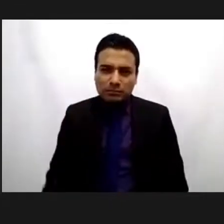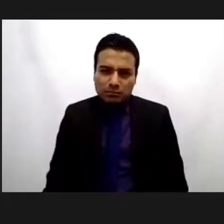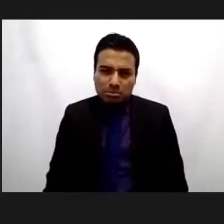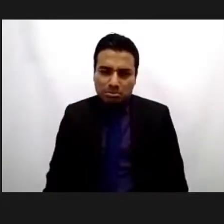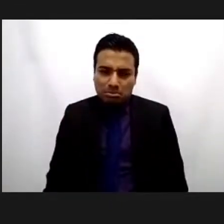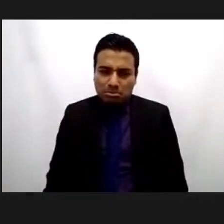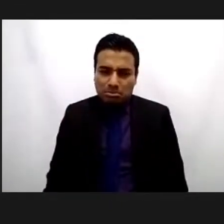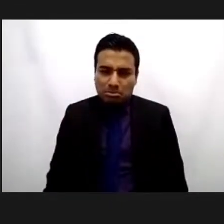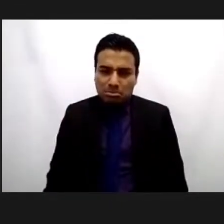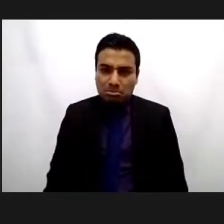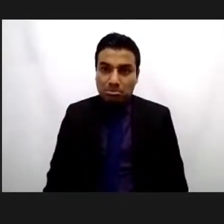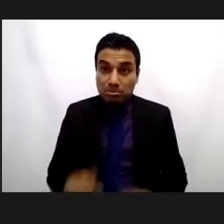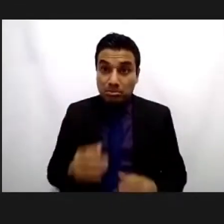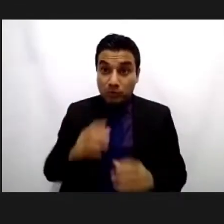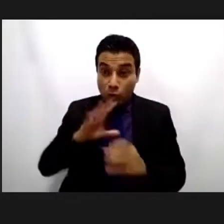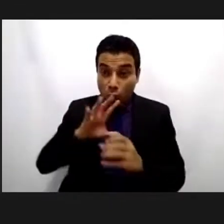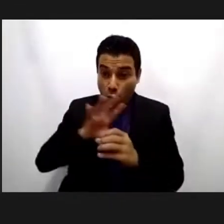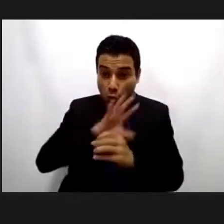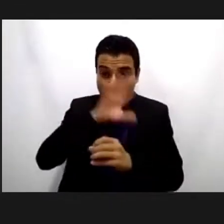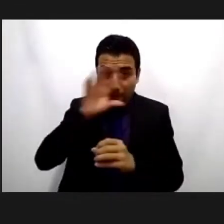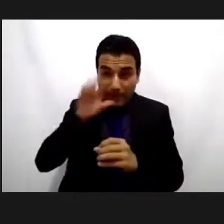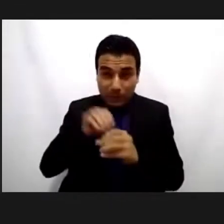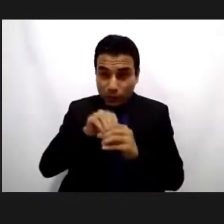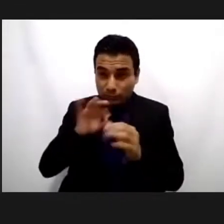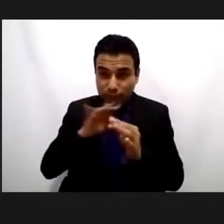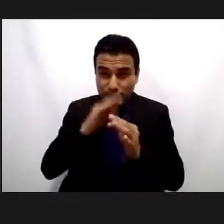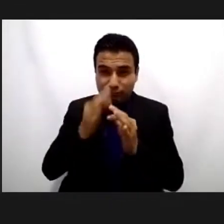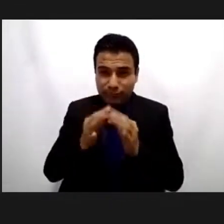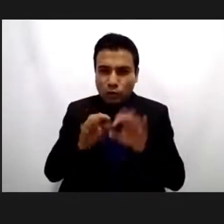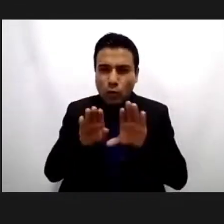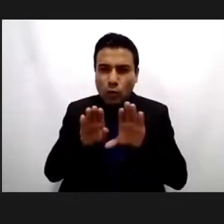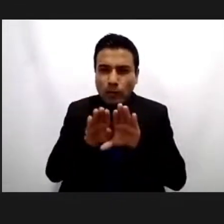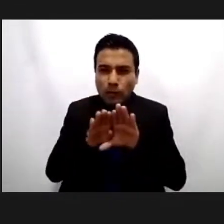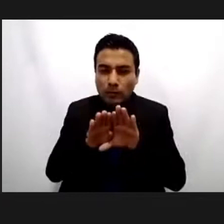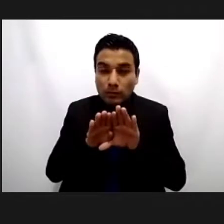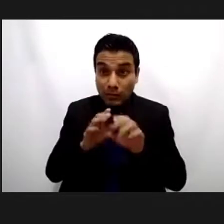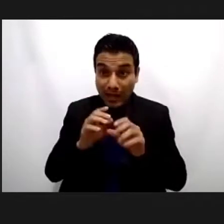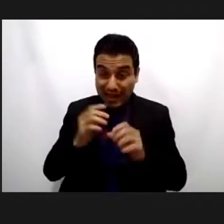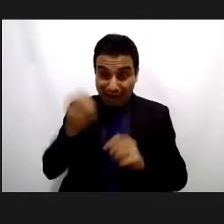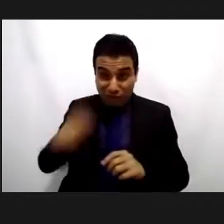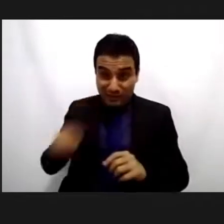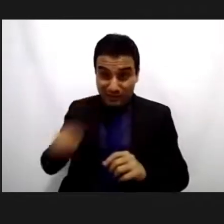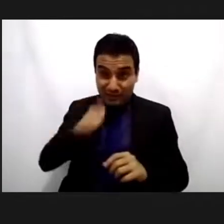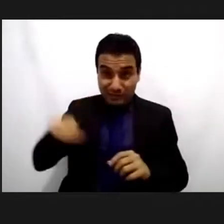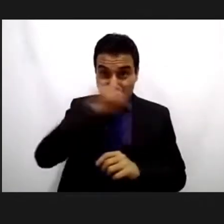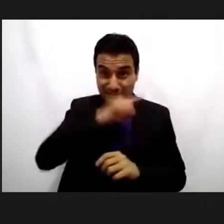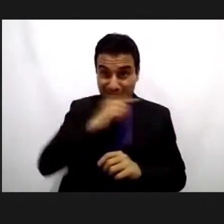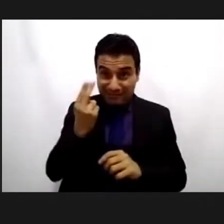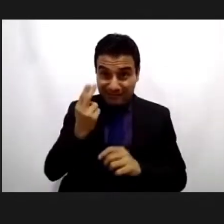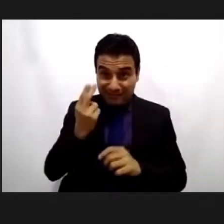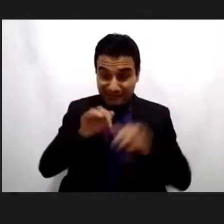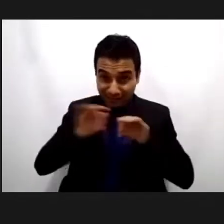de completar sea necesariamente lo que hace al trabajo del escritor.